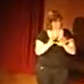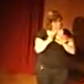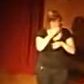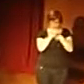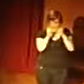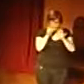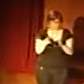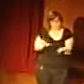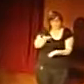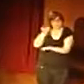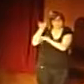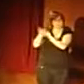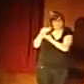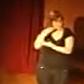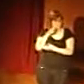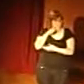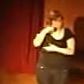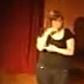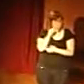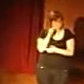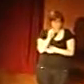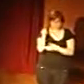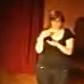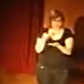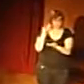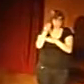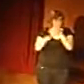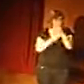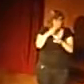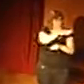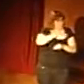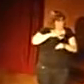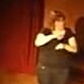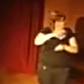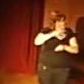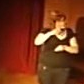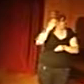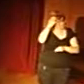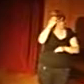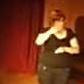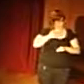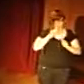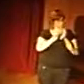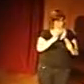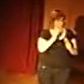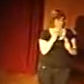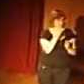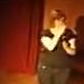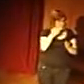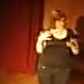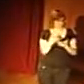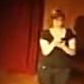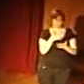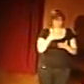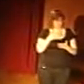que pinte todos los Reales sitios pertenecientes a la corona todos todos los que en ese momento eran propiedad